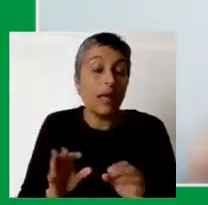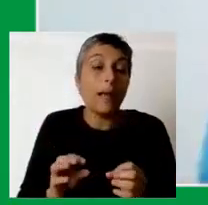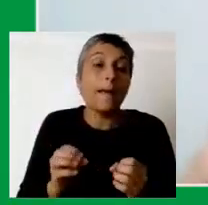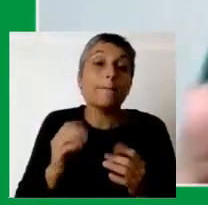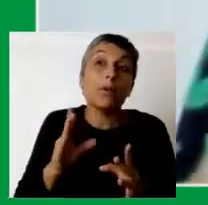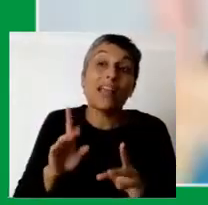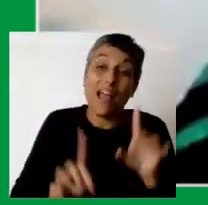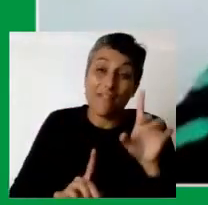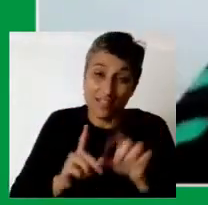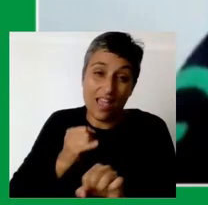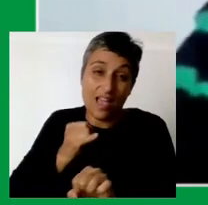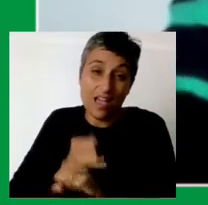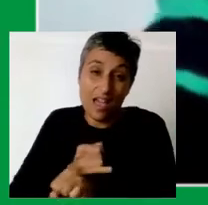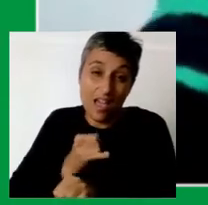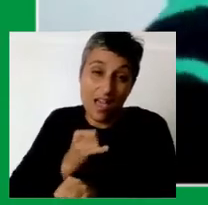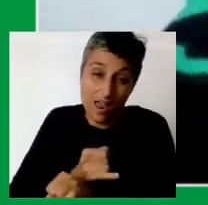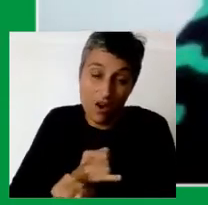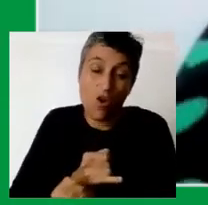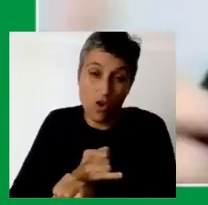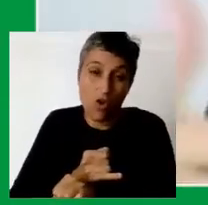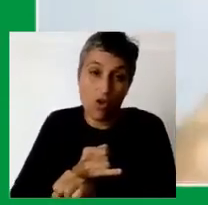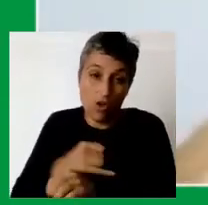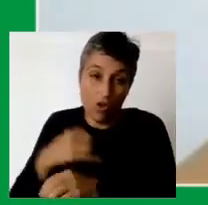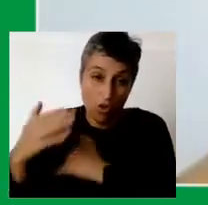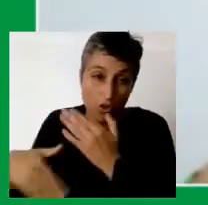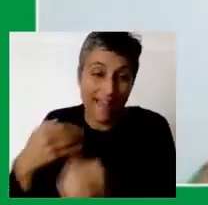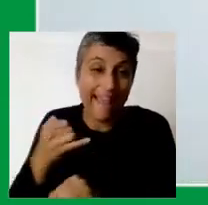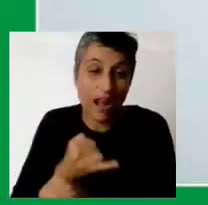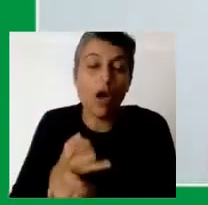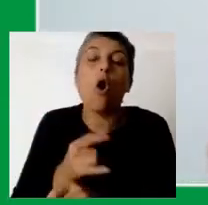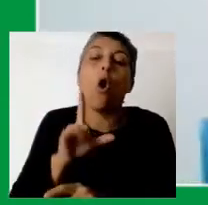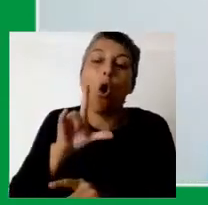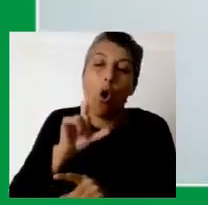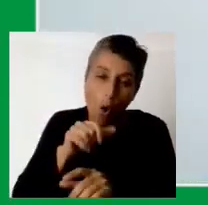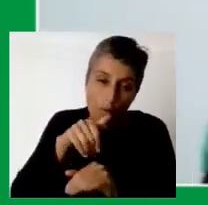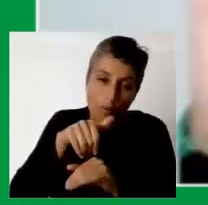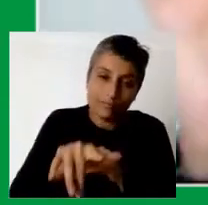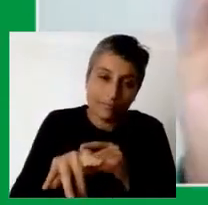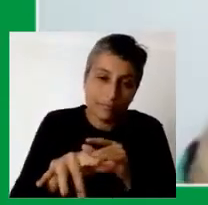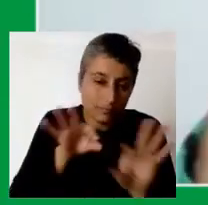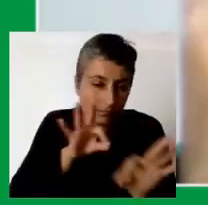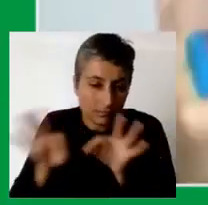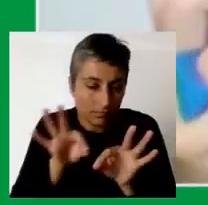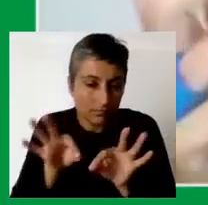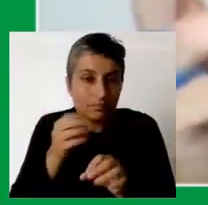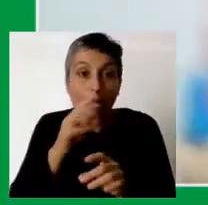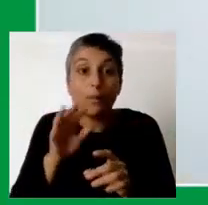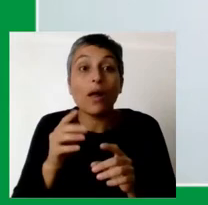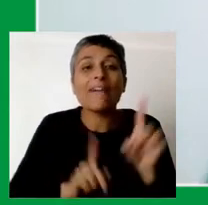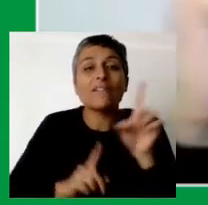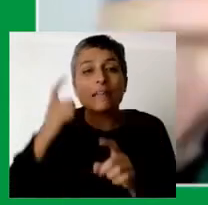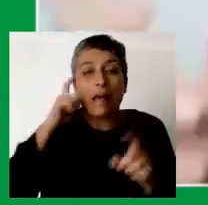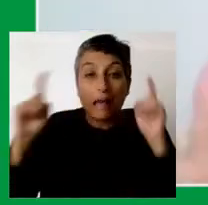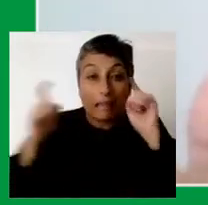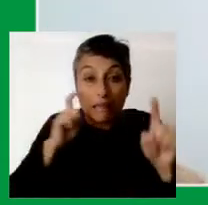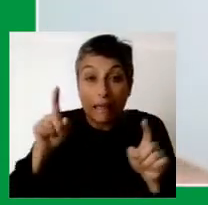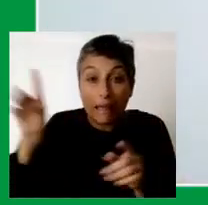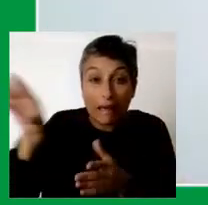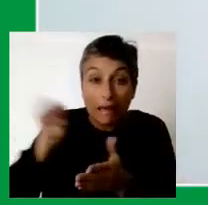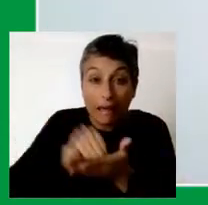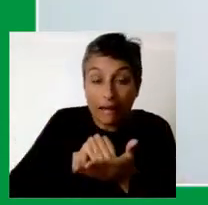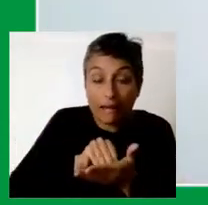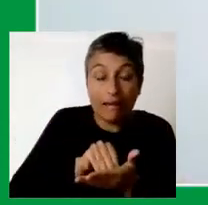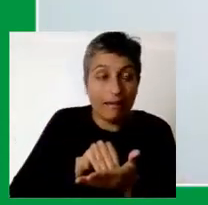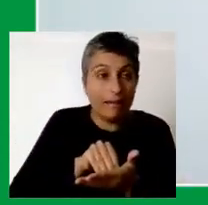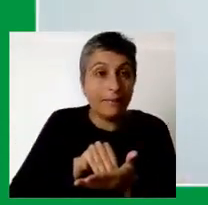sus fallas todavía, va a ir perfeccionándose, pero a veces se inventa citas, por ejemplo, de algún